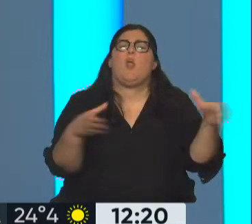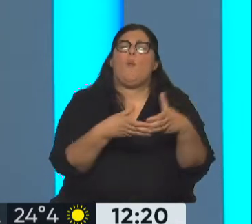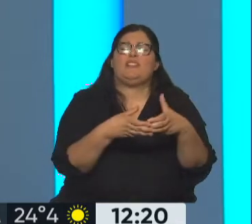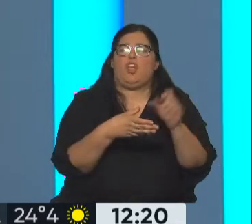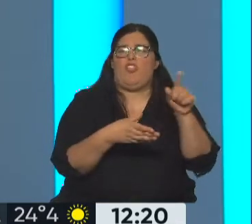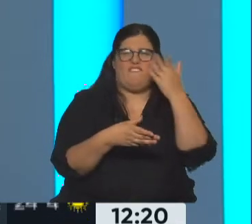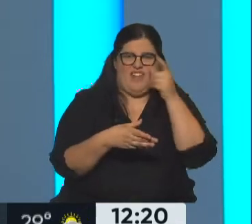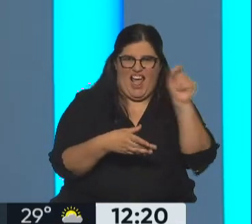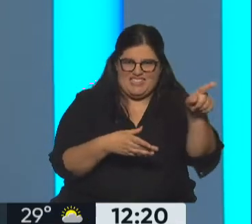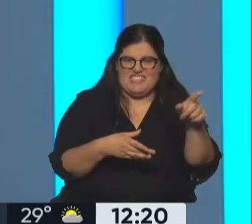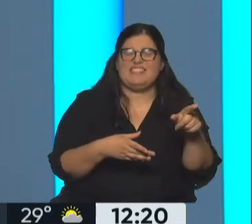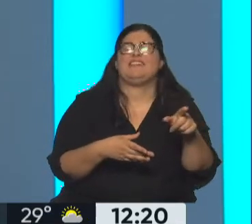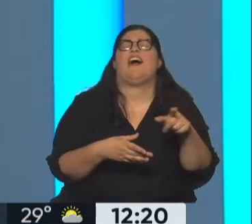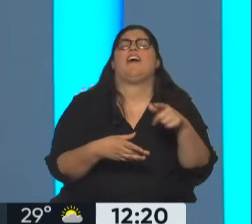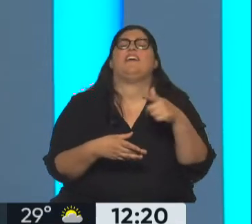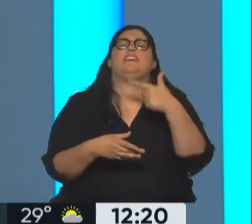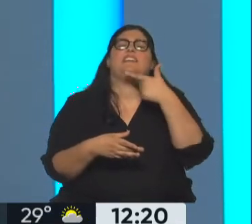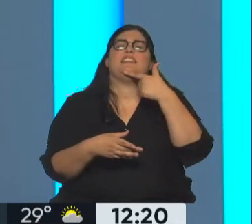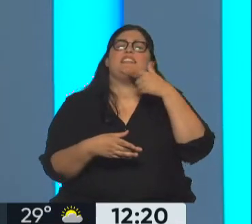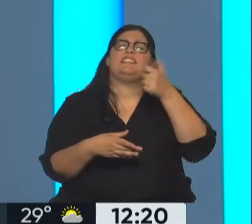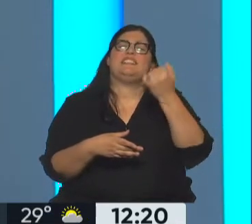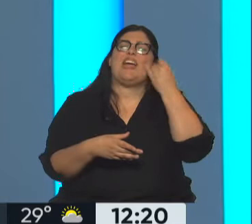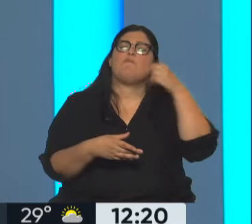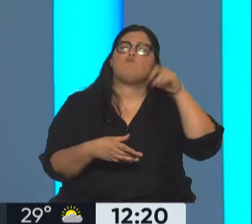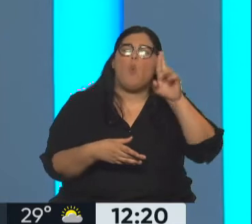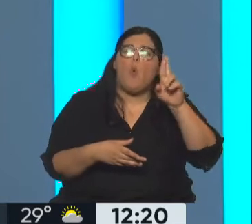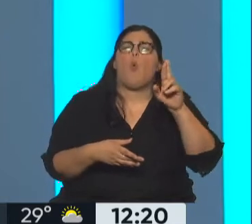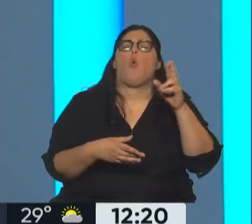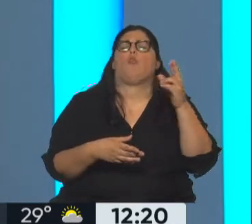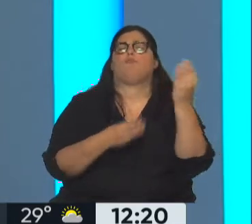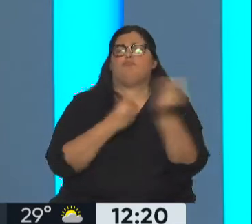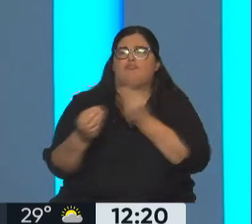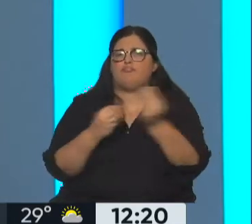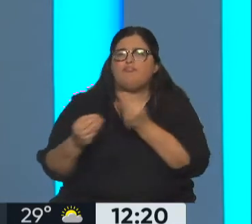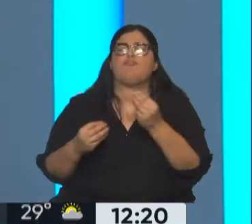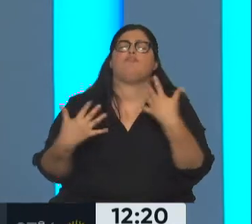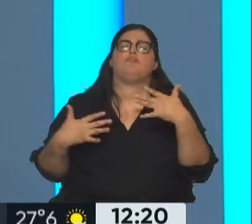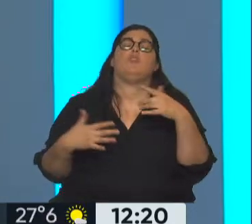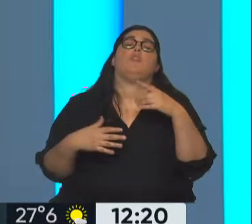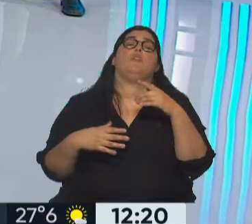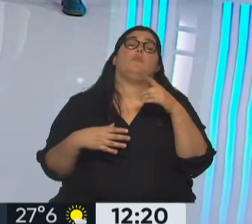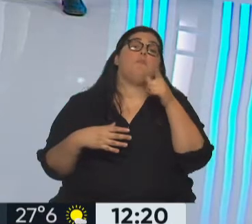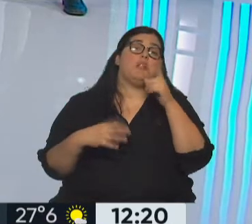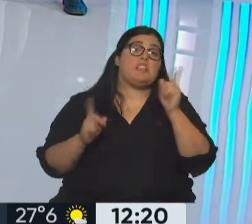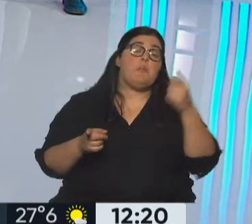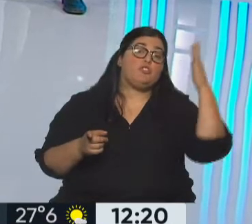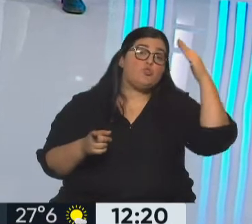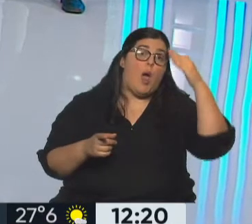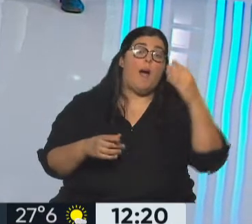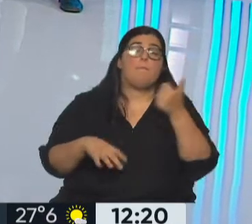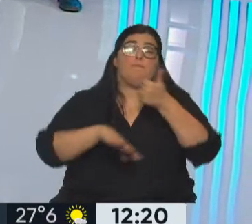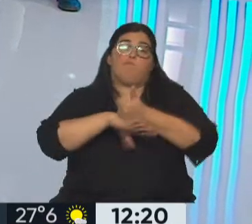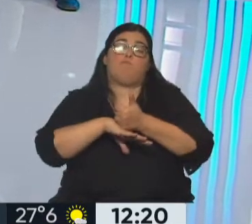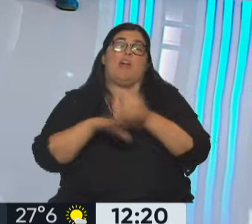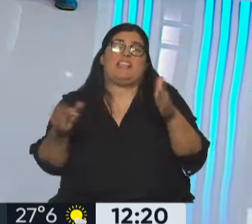en Francia. Está Eric Zemmour, es decir, y bueno, y la figura de Bannon, ¿no? Se hablaba incluso de la posibilidad de que Trump iba a tal vez cerrar este